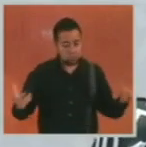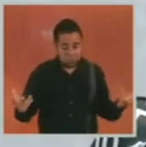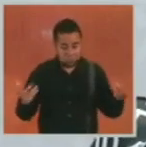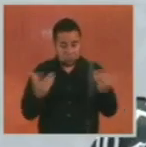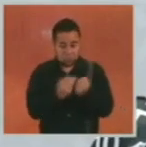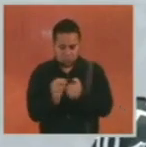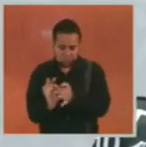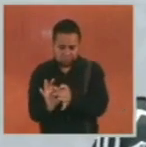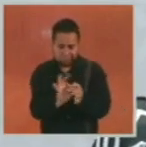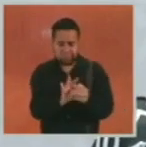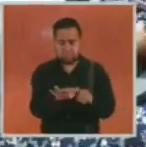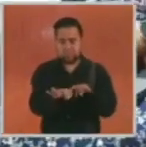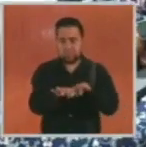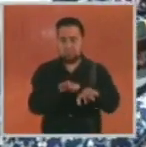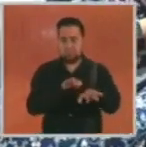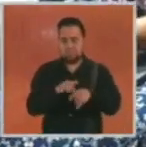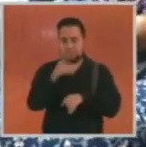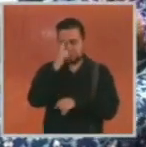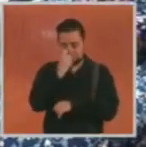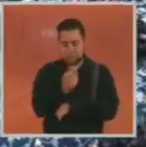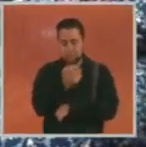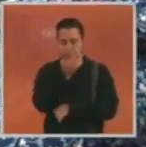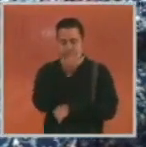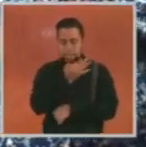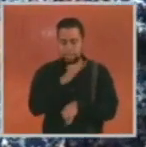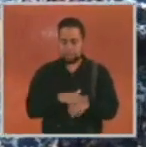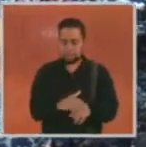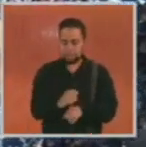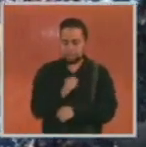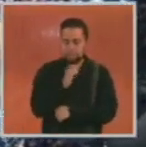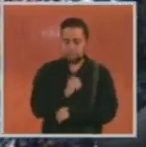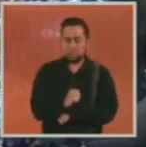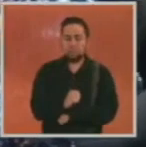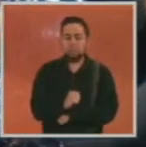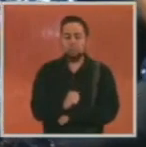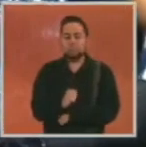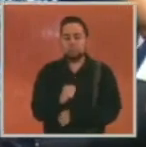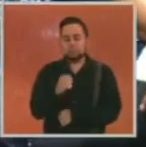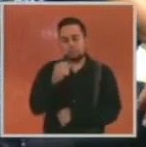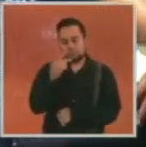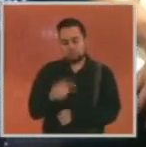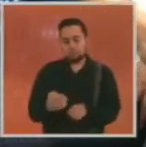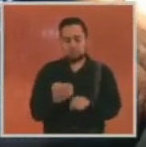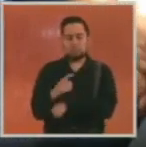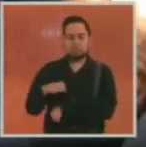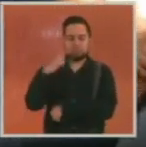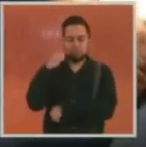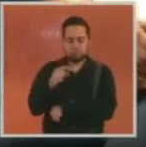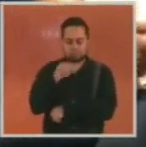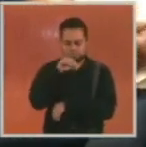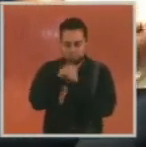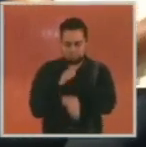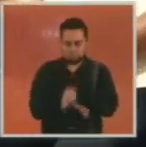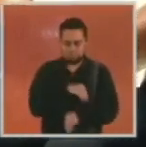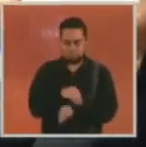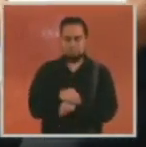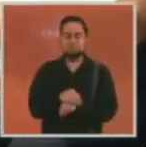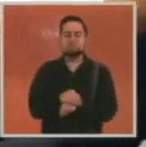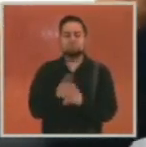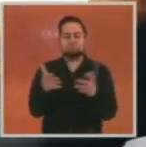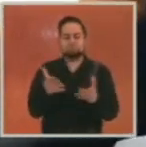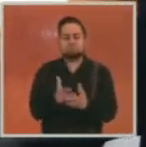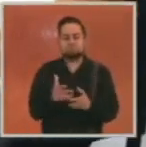en coordinación para que esta fiesta máxima de nuestro estado se desarrolle y se lleve a cabo